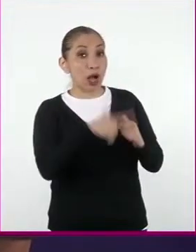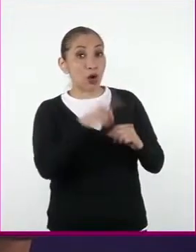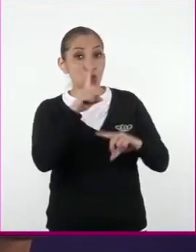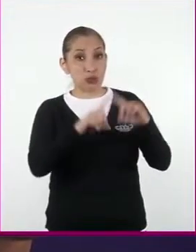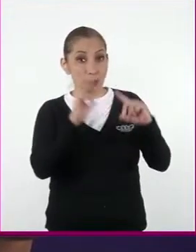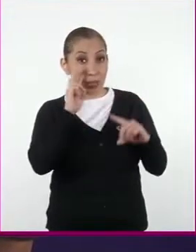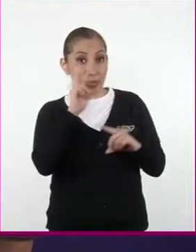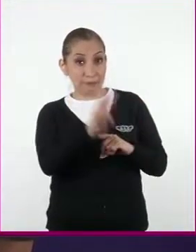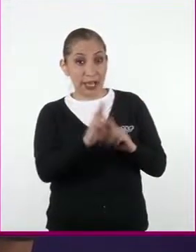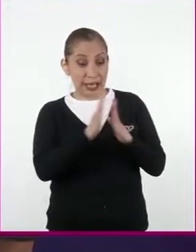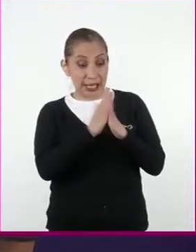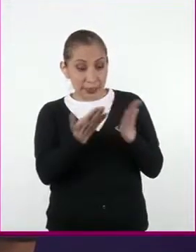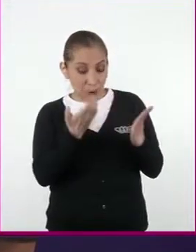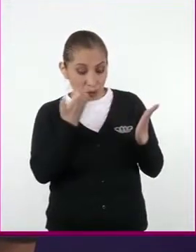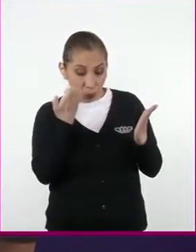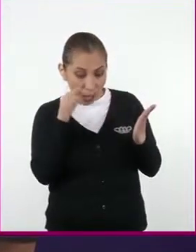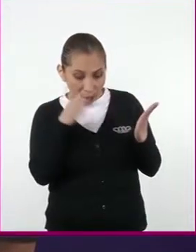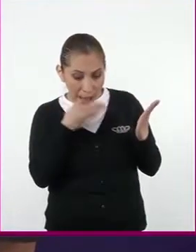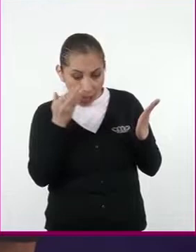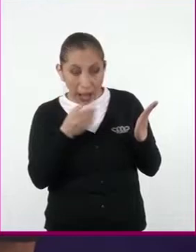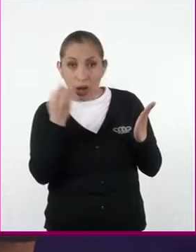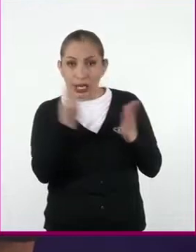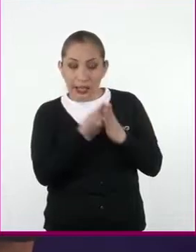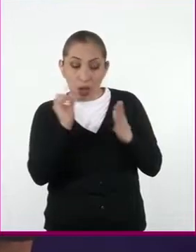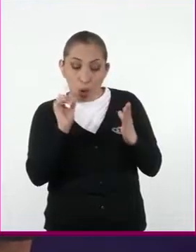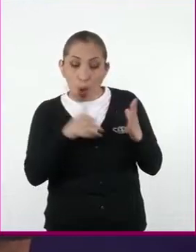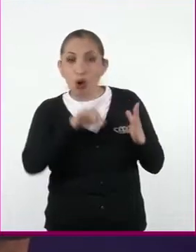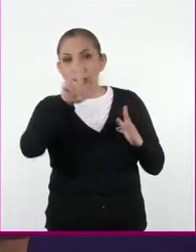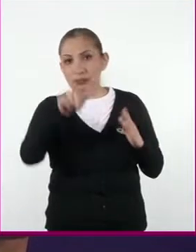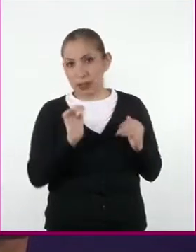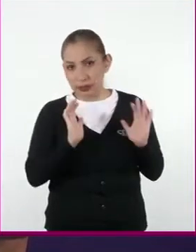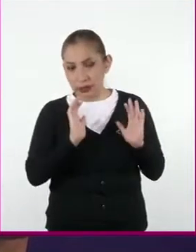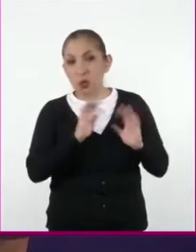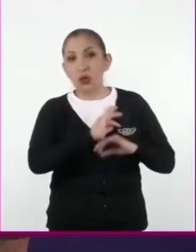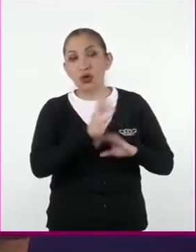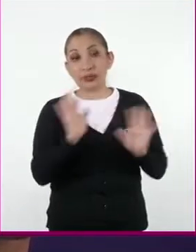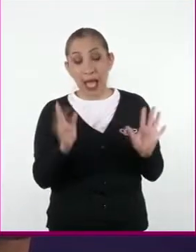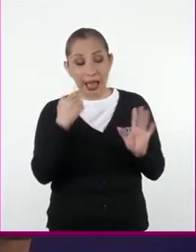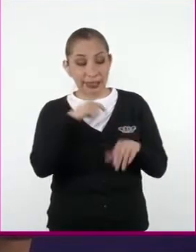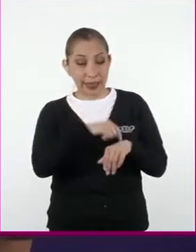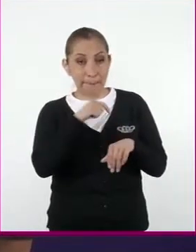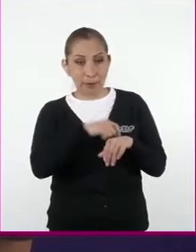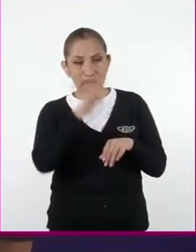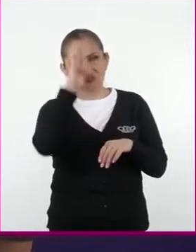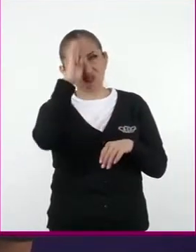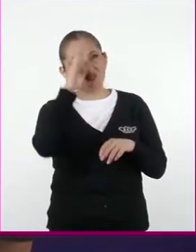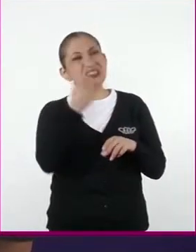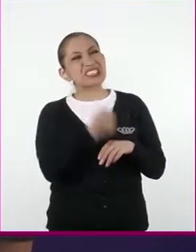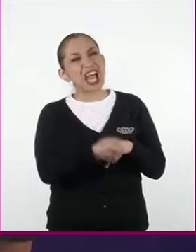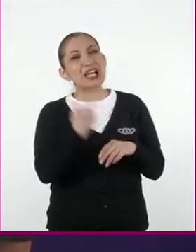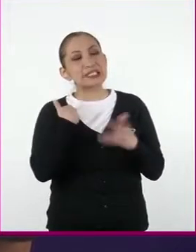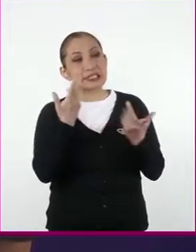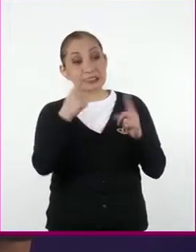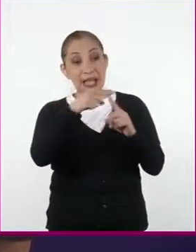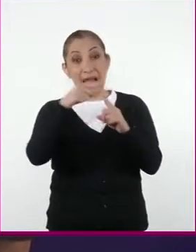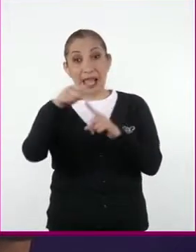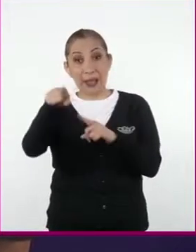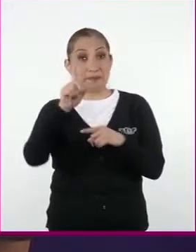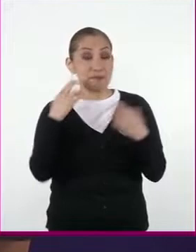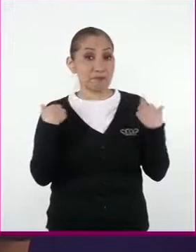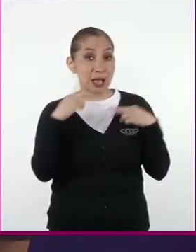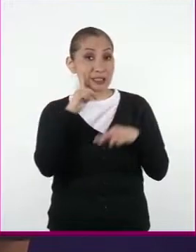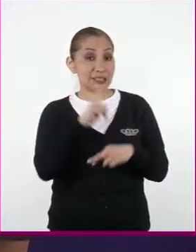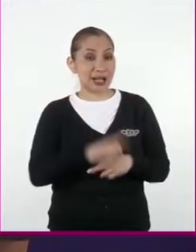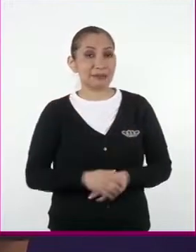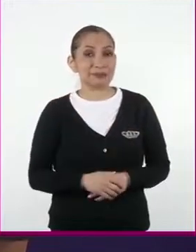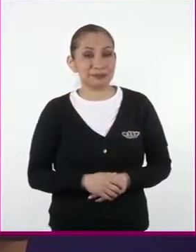pueden consultarlas en su libro de texto durante la sesión o después, una vez que hayan tenido tiempo de reflexionar sobre los retos que ponga la maestra